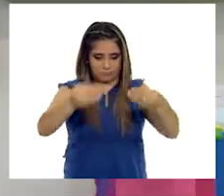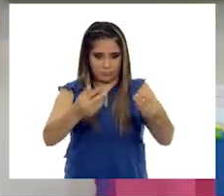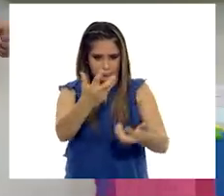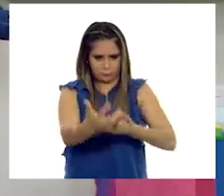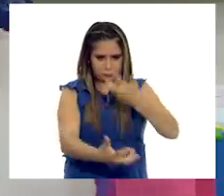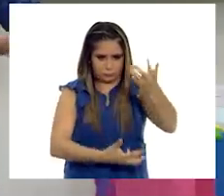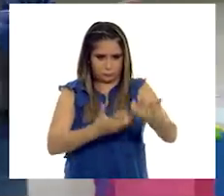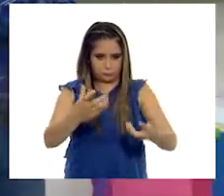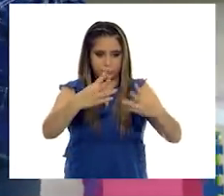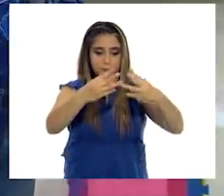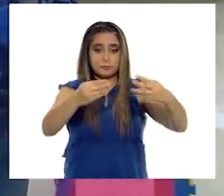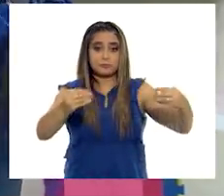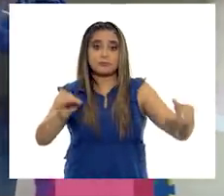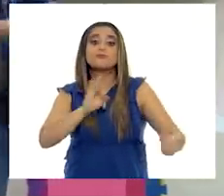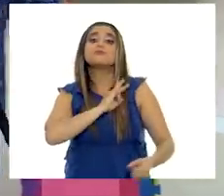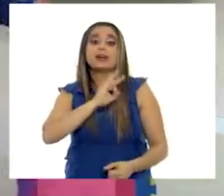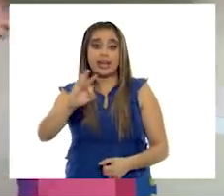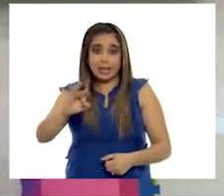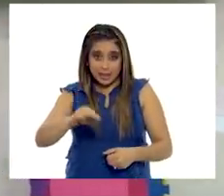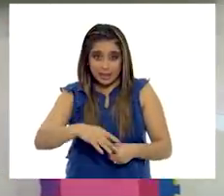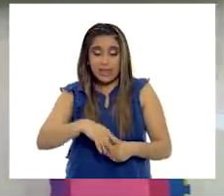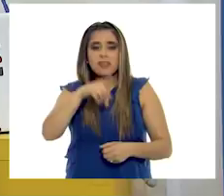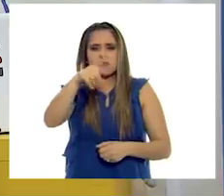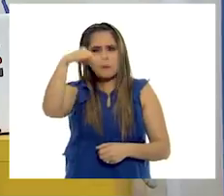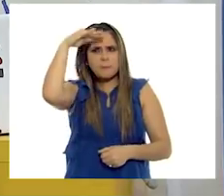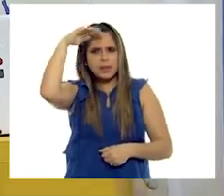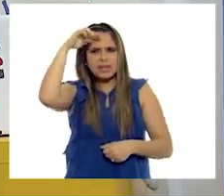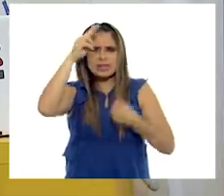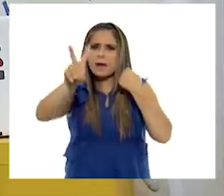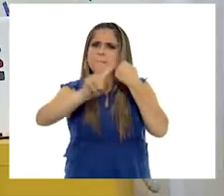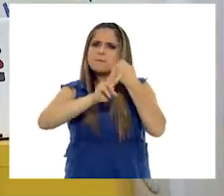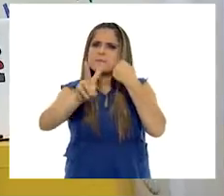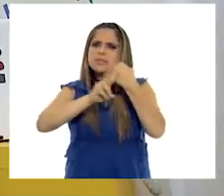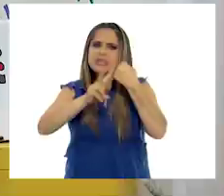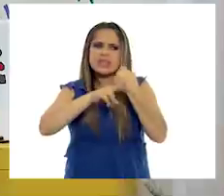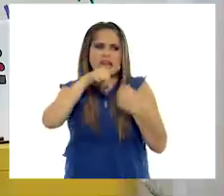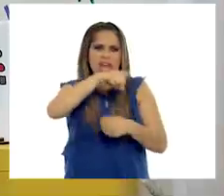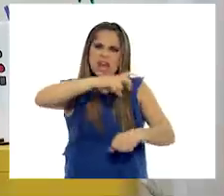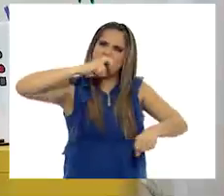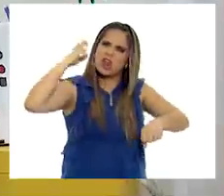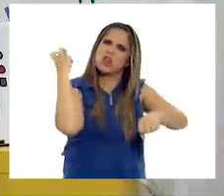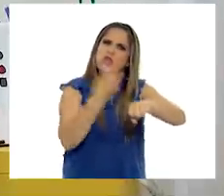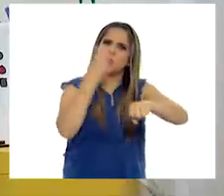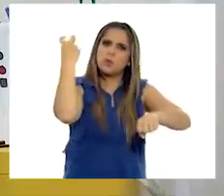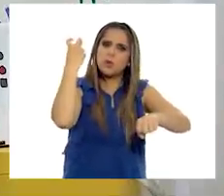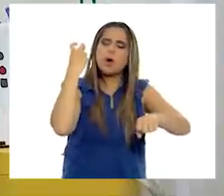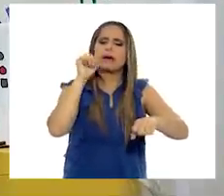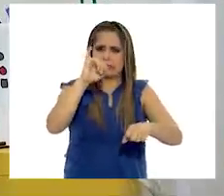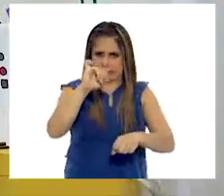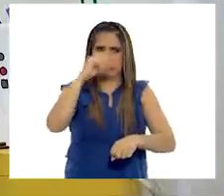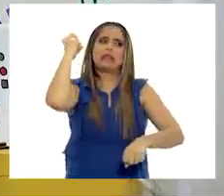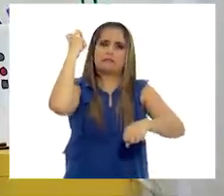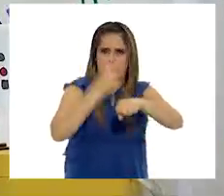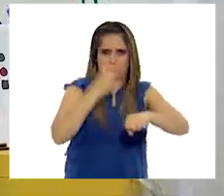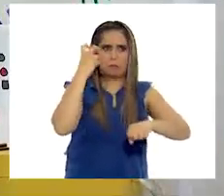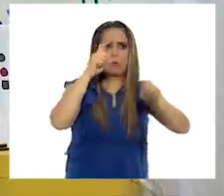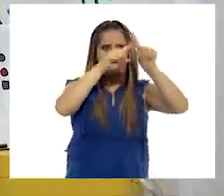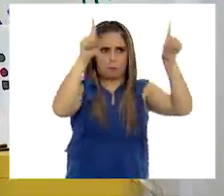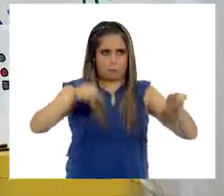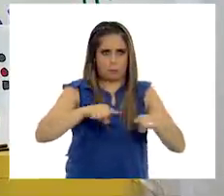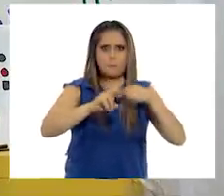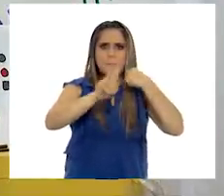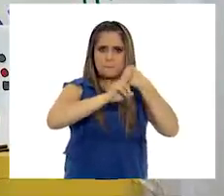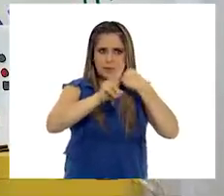vidrio normalmente pues, es Sólido. duro, es un sólido bastante, es frágil, pero es bastante duro, es